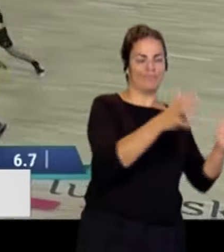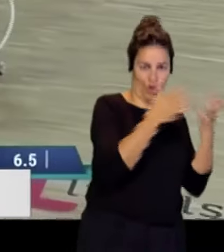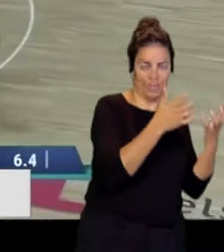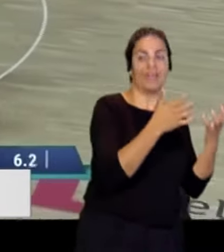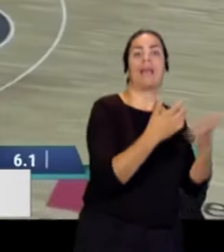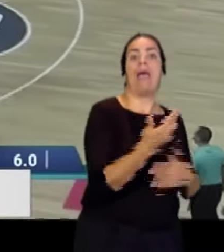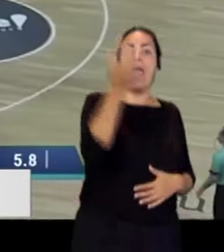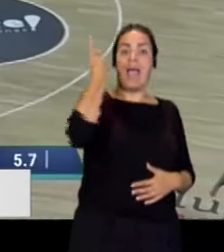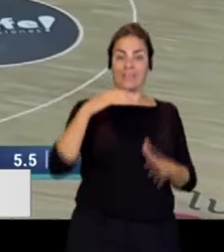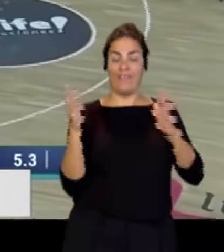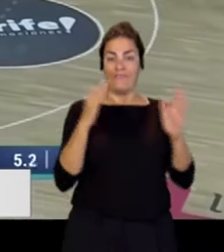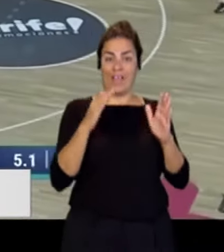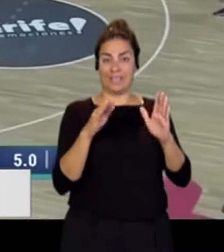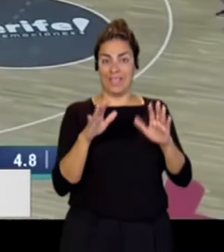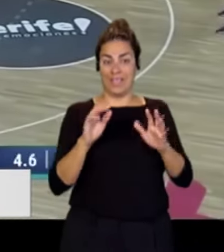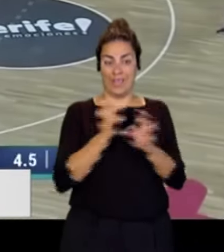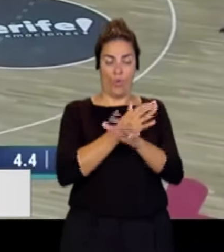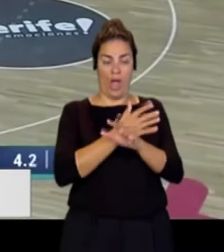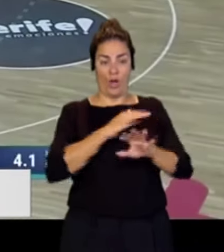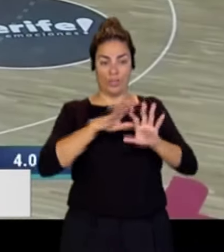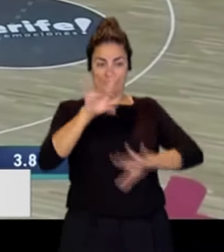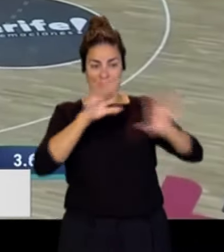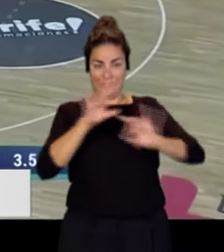compartió con los aurinegros terminaron